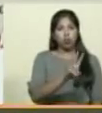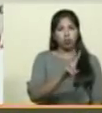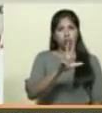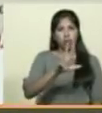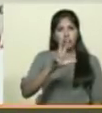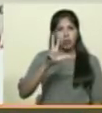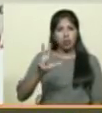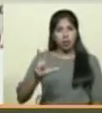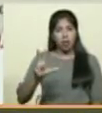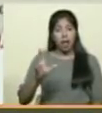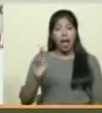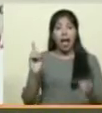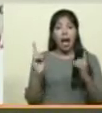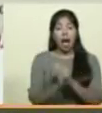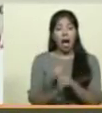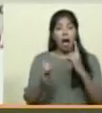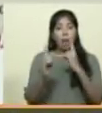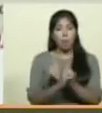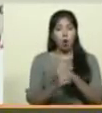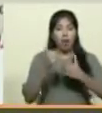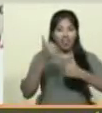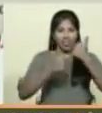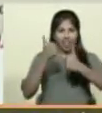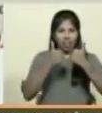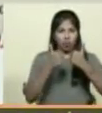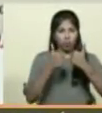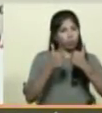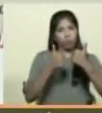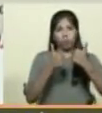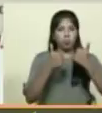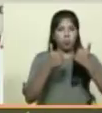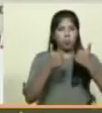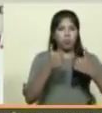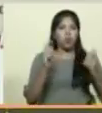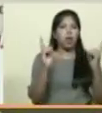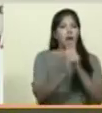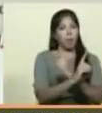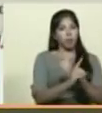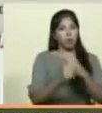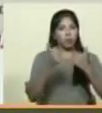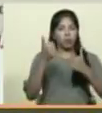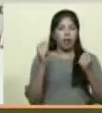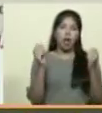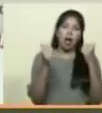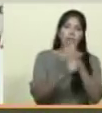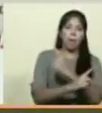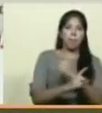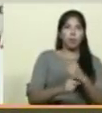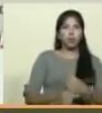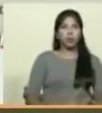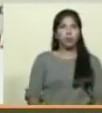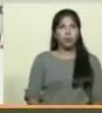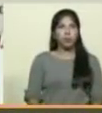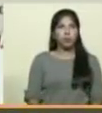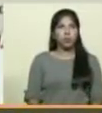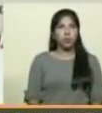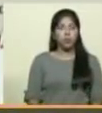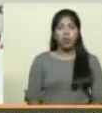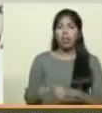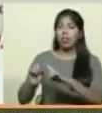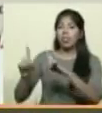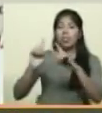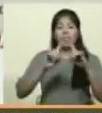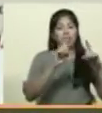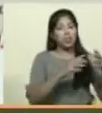233 sustituciones de candidatas y candidatos por parte de todas las fuerzas